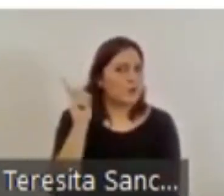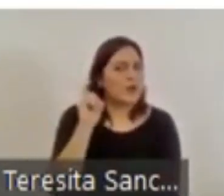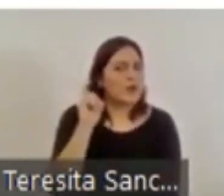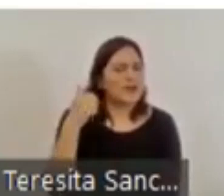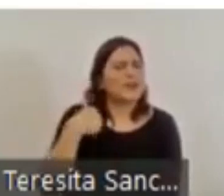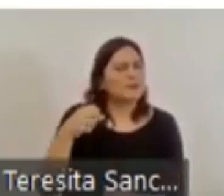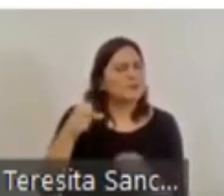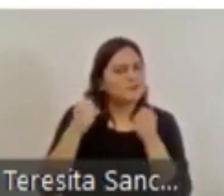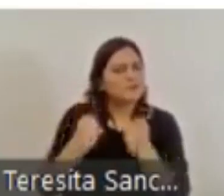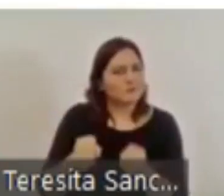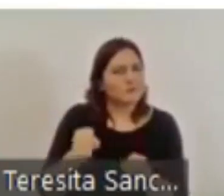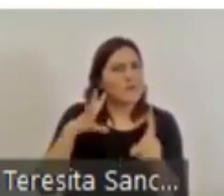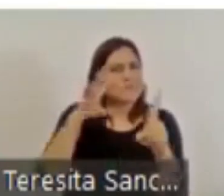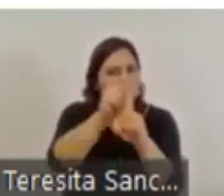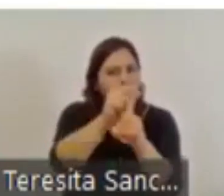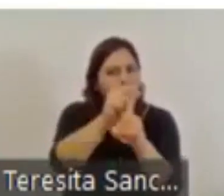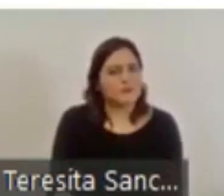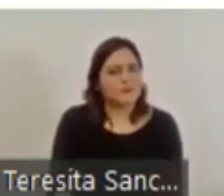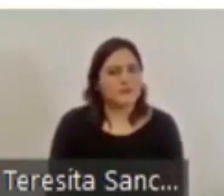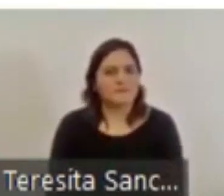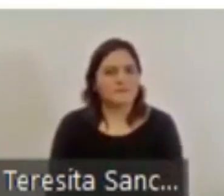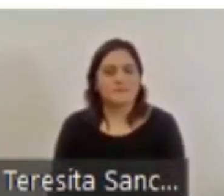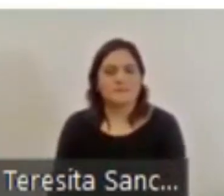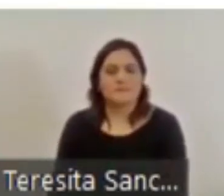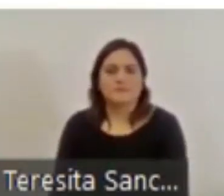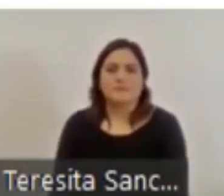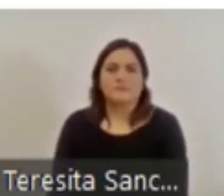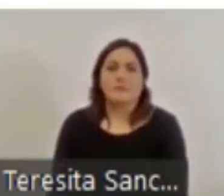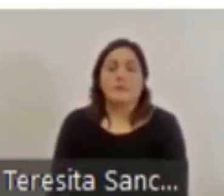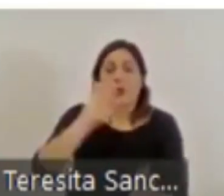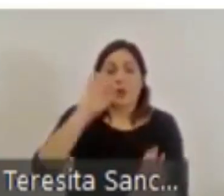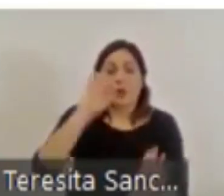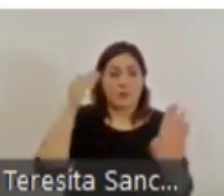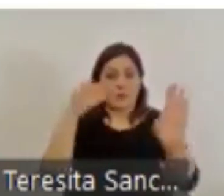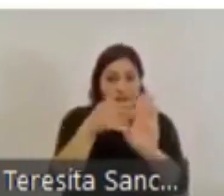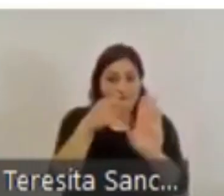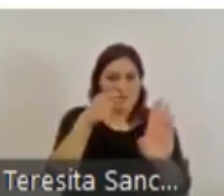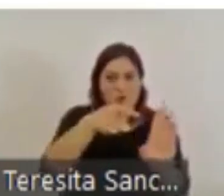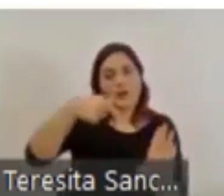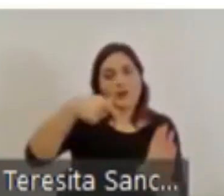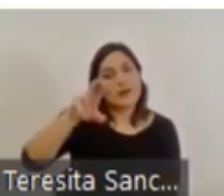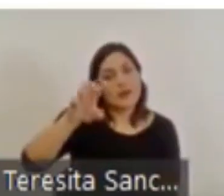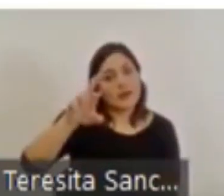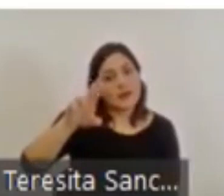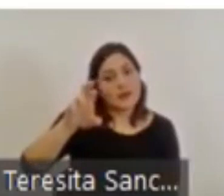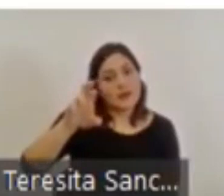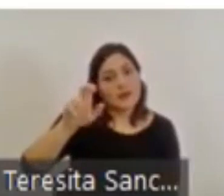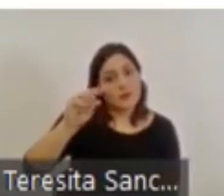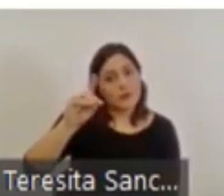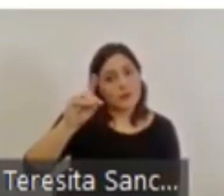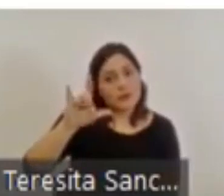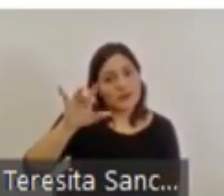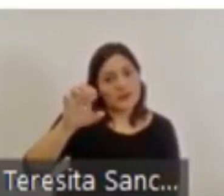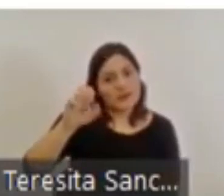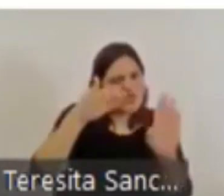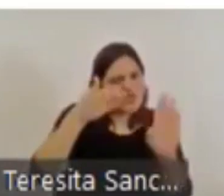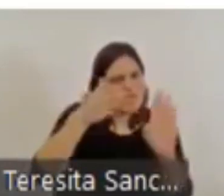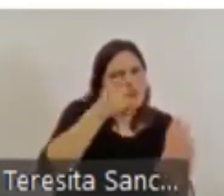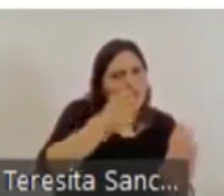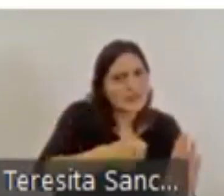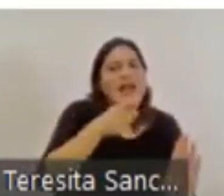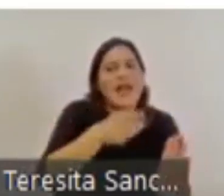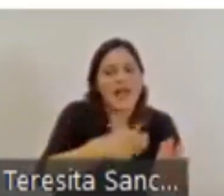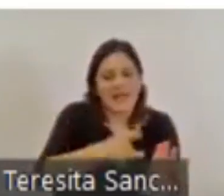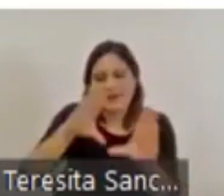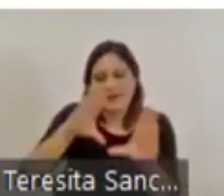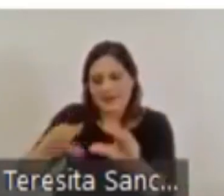a lograr. Bueno, y los objetivos de este parque temático pues, es capacitar a los niños en materia de protección